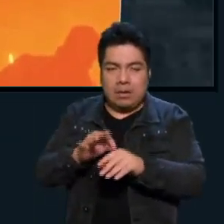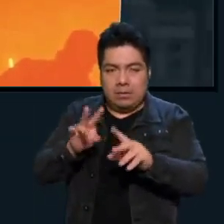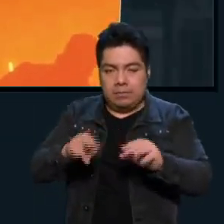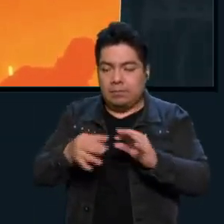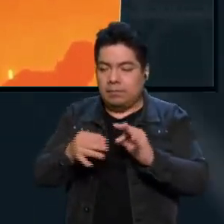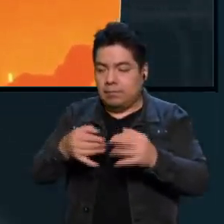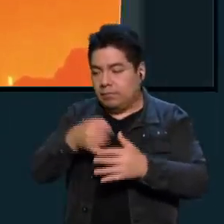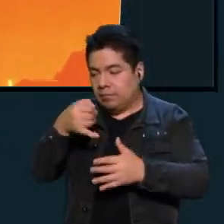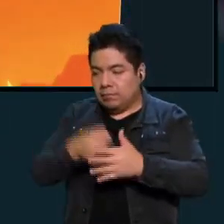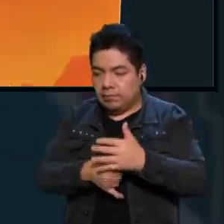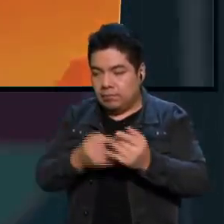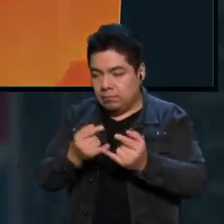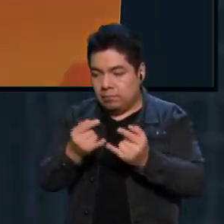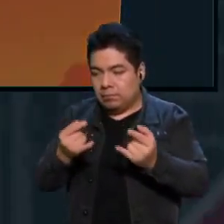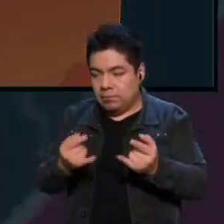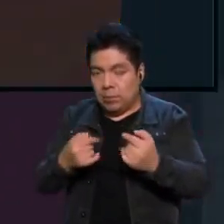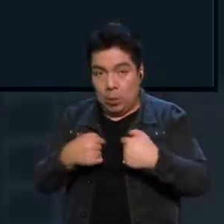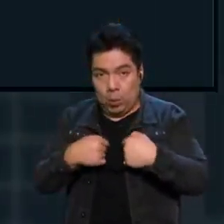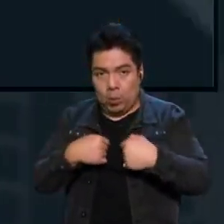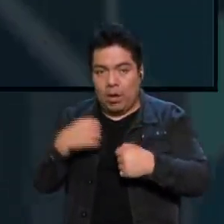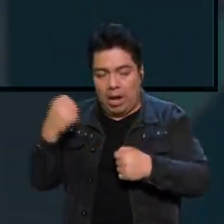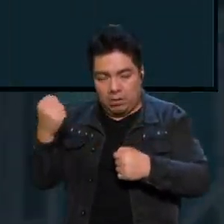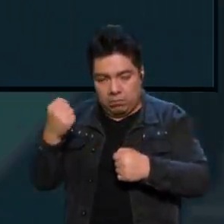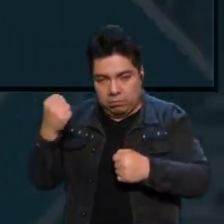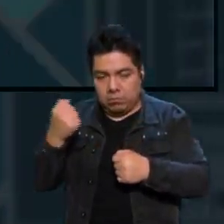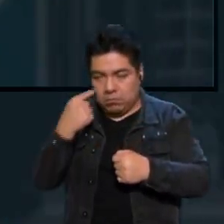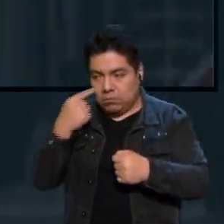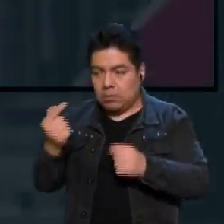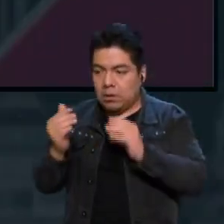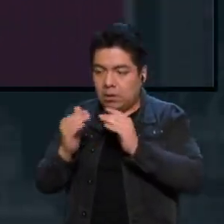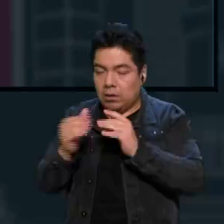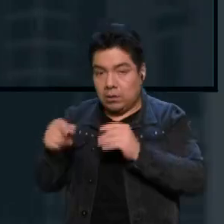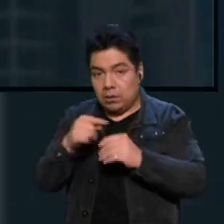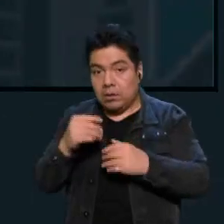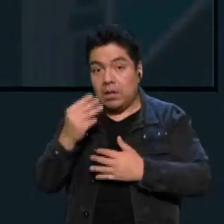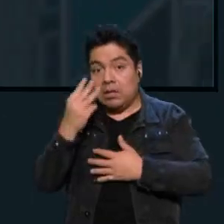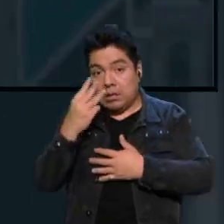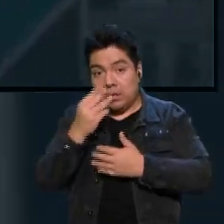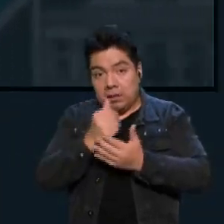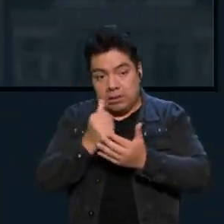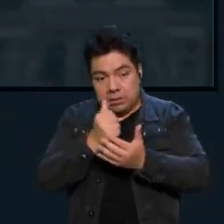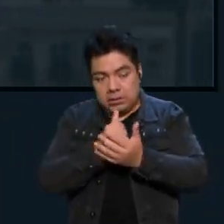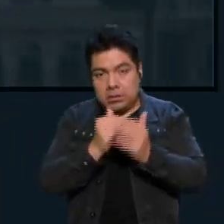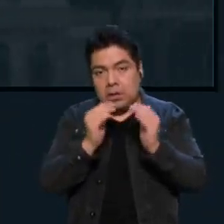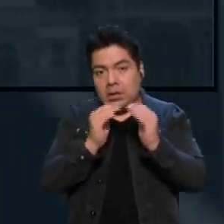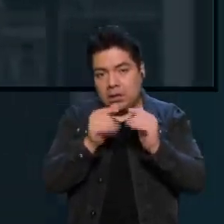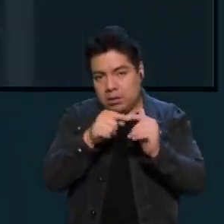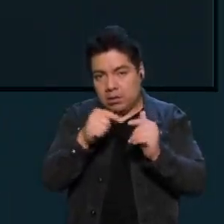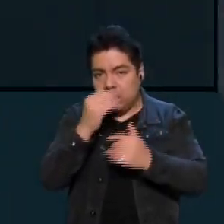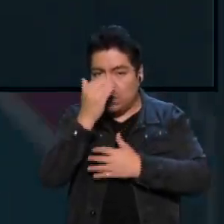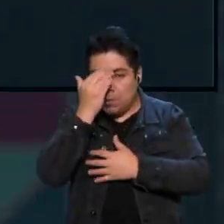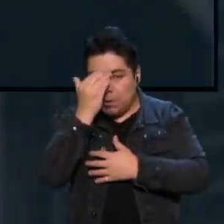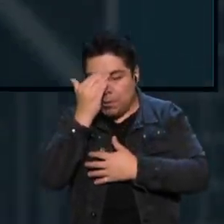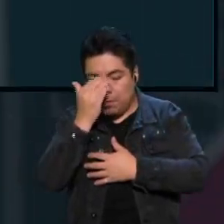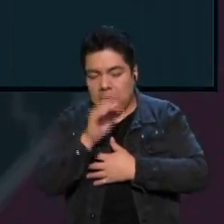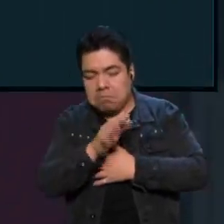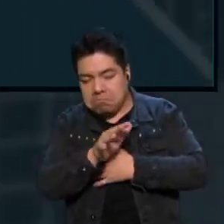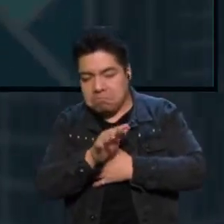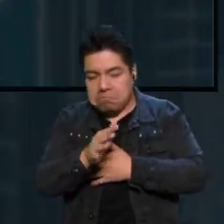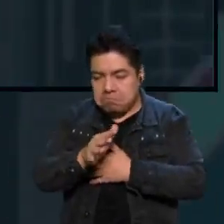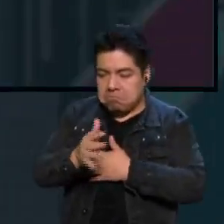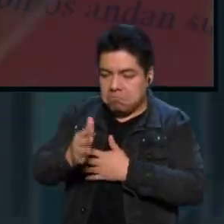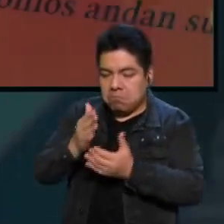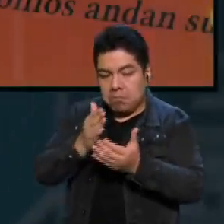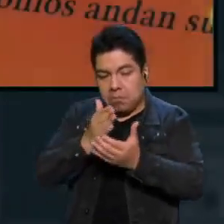pues un poco yo tuve la fortuna de conocer 3 ciudades fronterizas regularmente, no muy bien, de manera